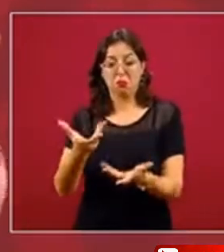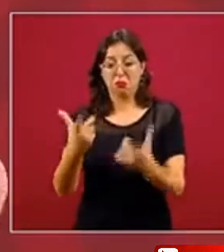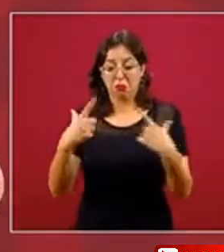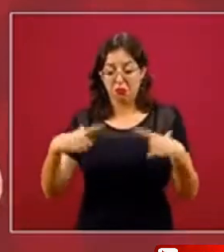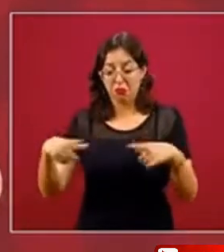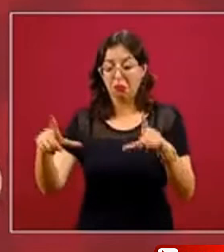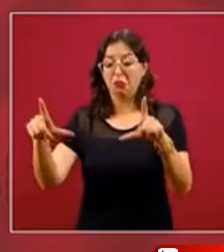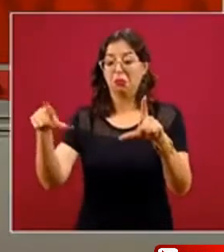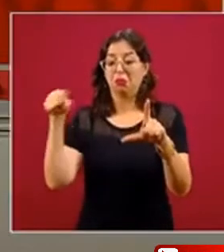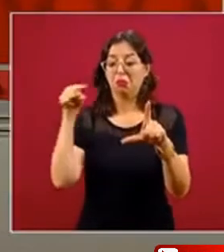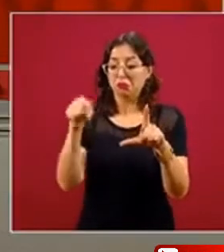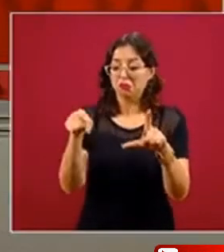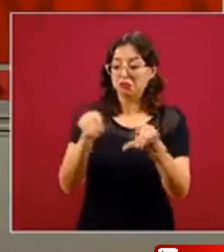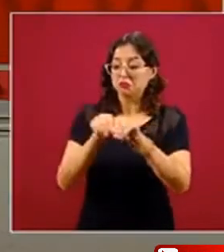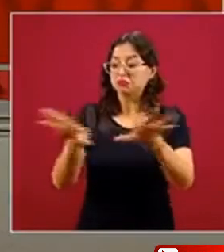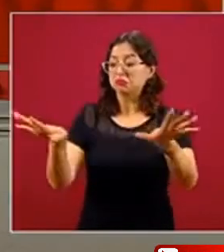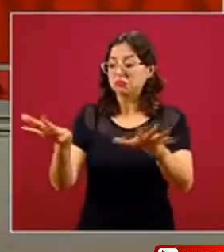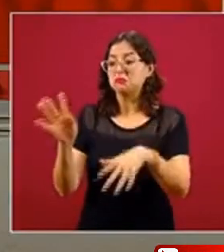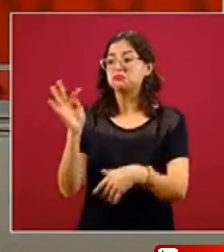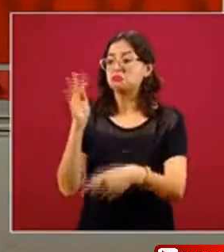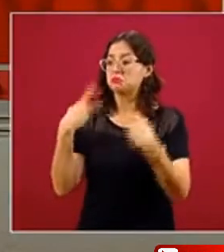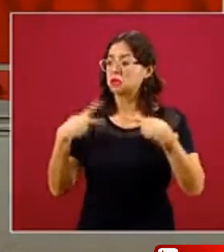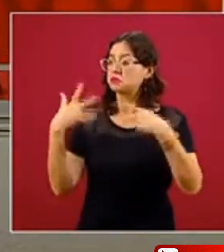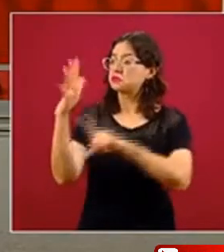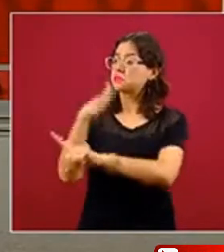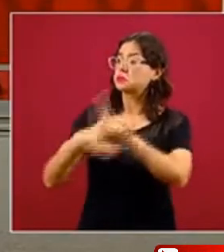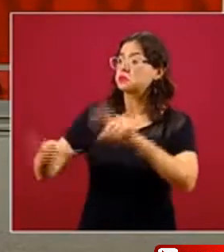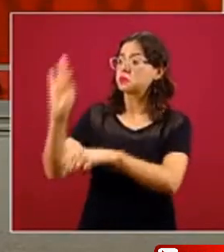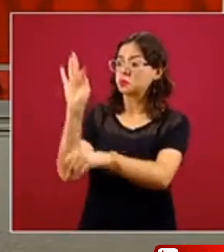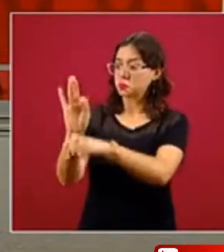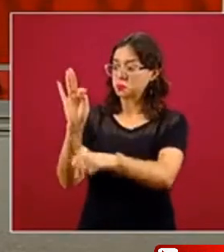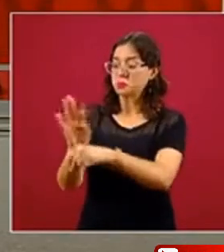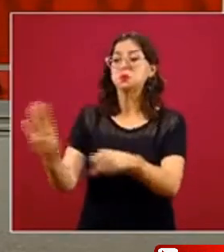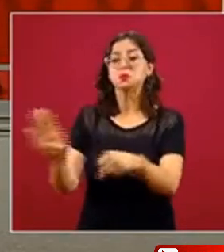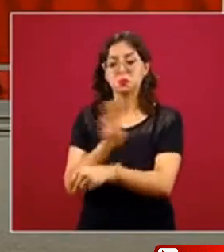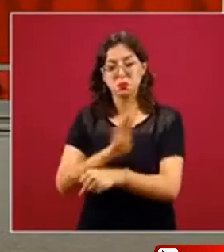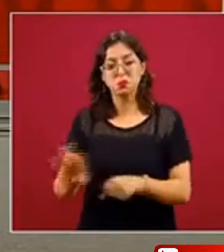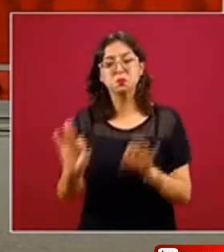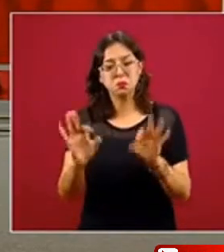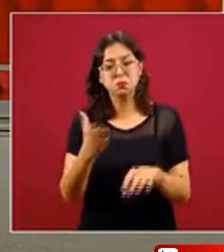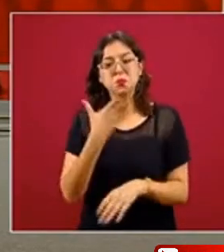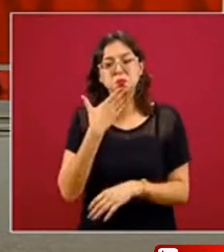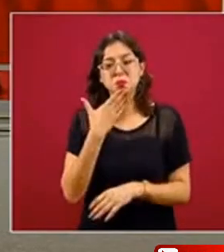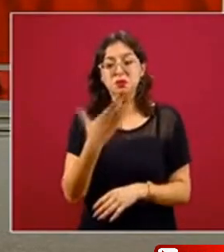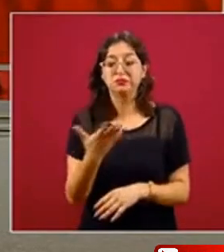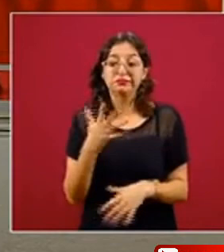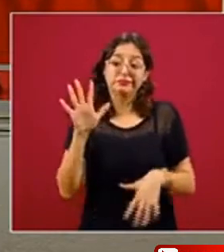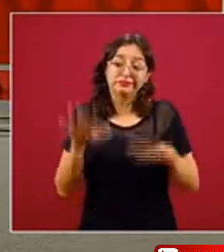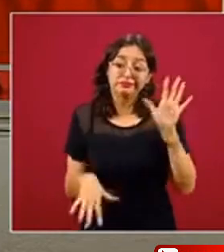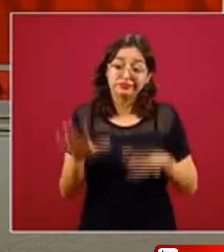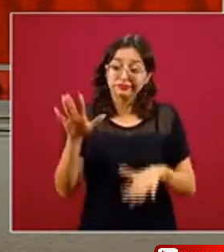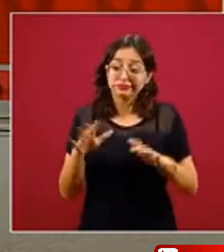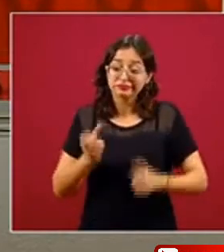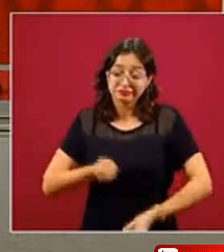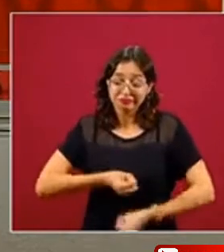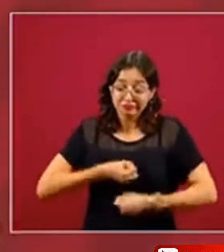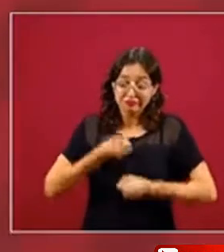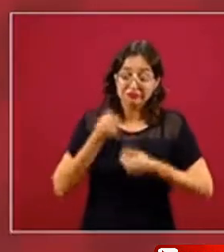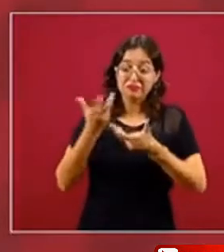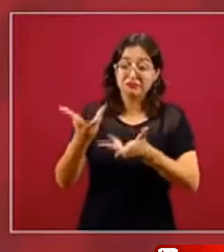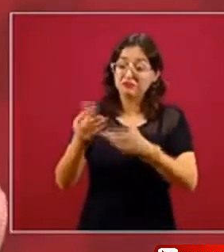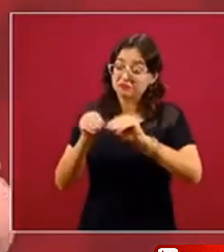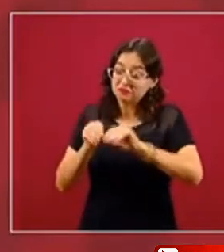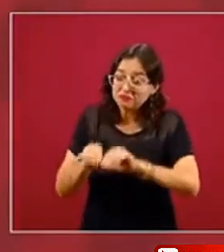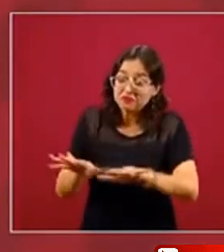útil a la sociedad. Cuando eso ocurre, qué bien, la persona está haciendo un bien a la sociedad. Hay veces que no es así, hay veces que la